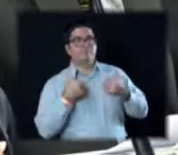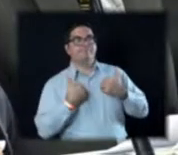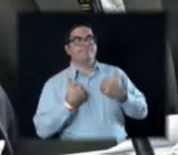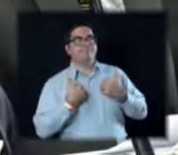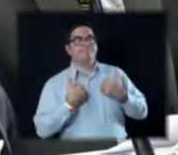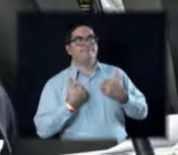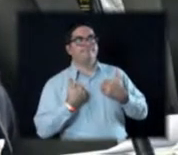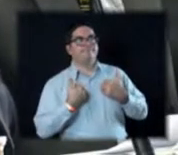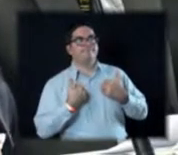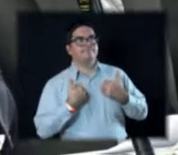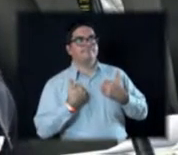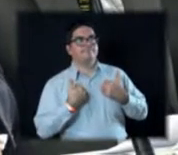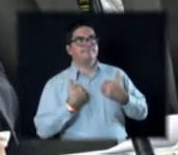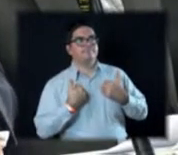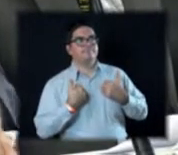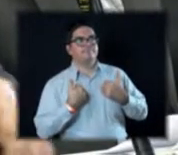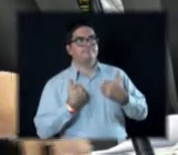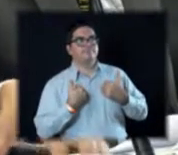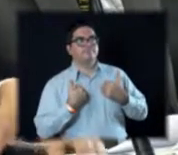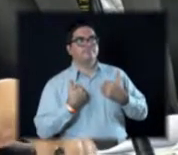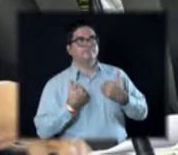cuando tenemos